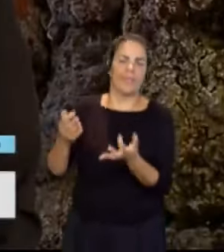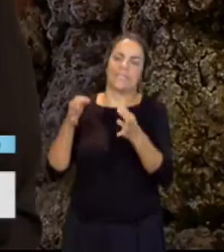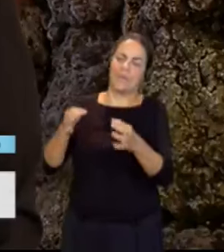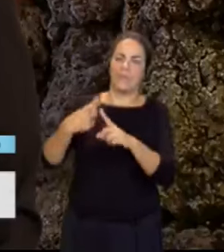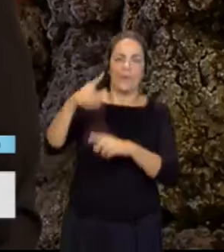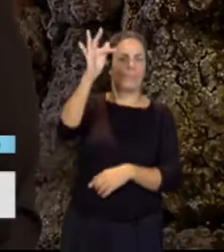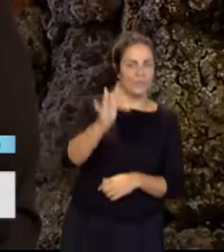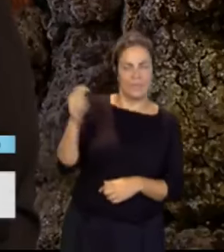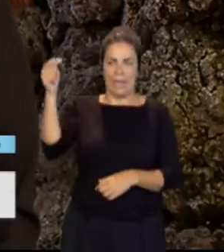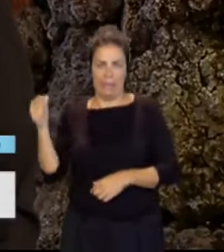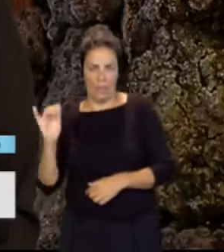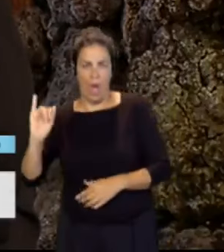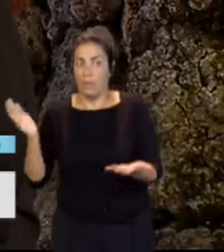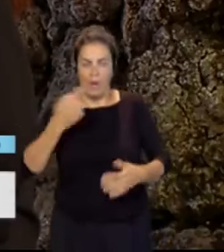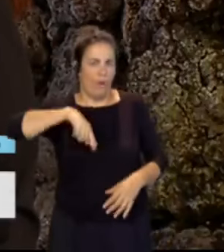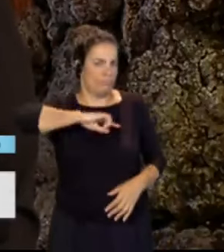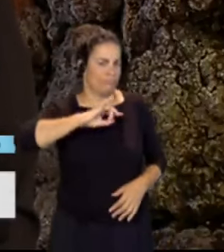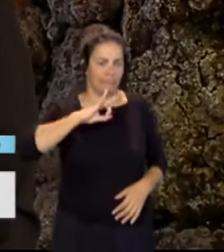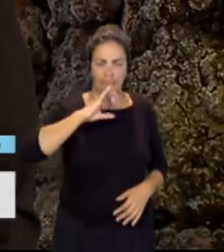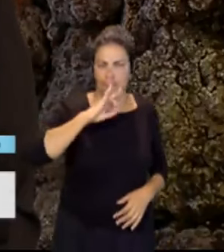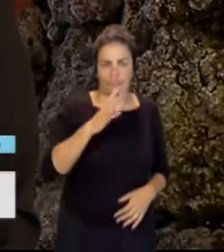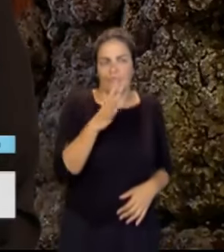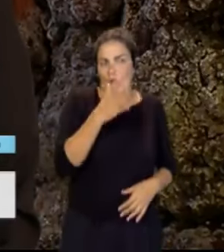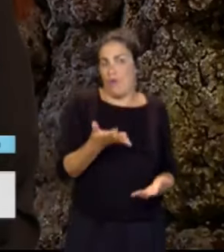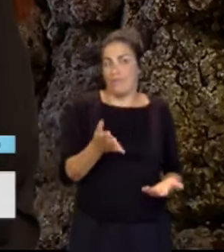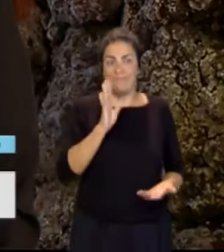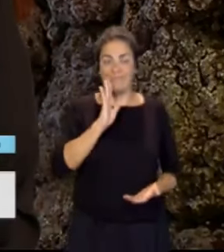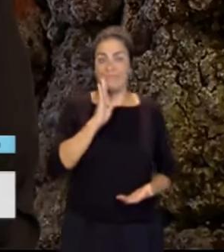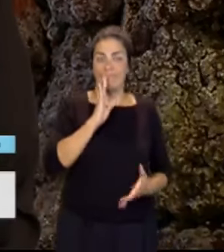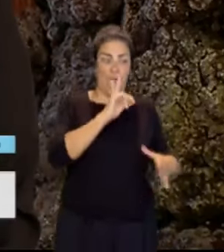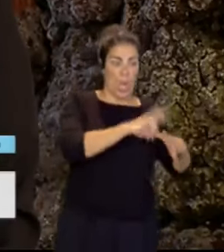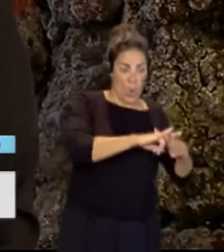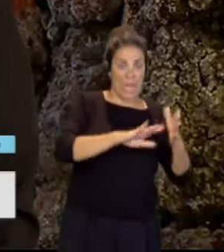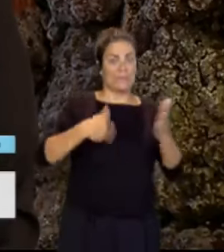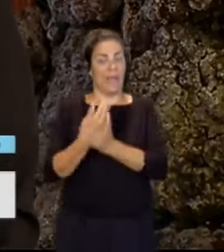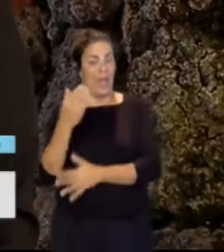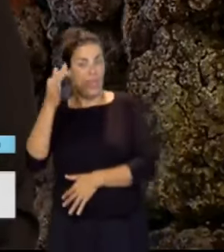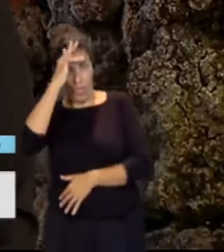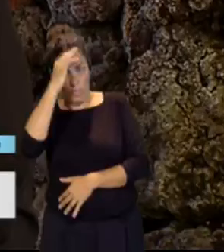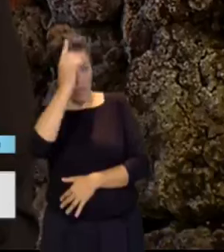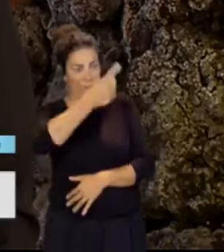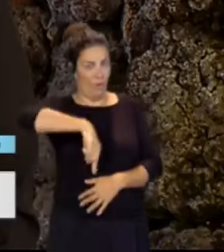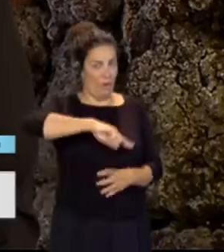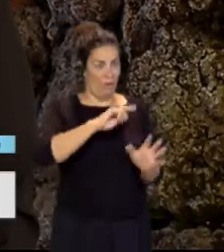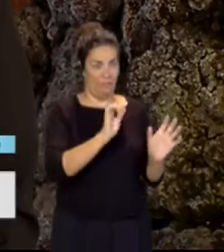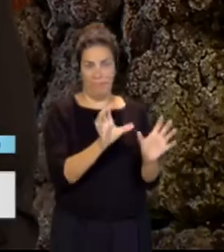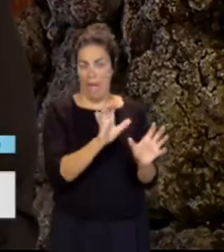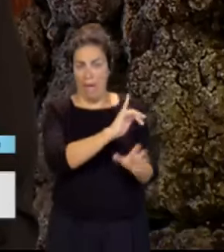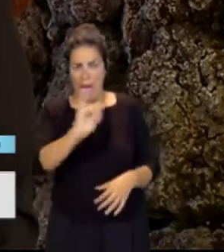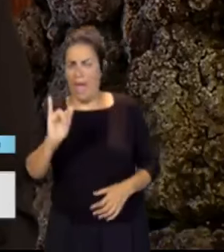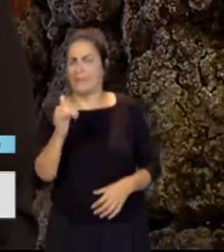y sus contras pero muy muy contentos porque en lo que digo es que estamos de lunes a domingo estamos siempre con cuando ocurre cualquier